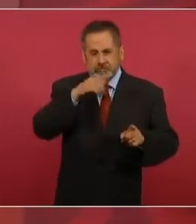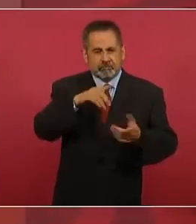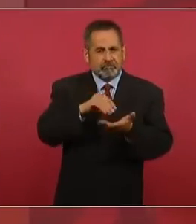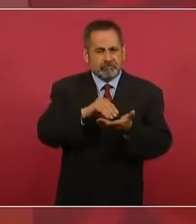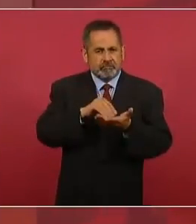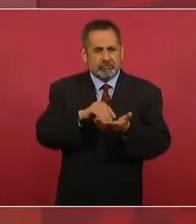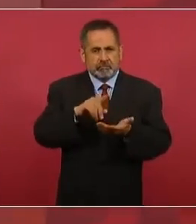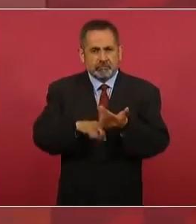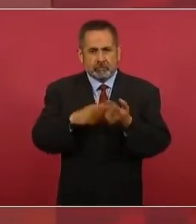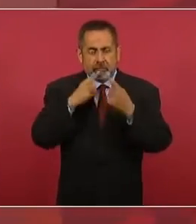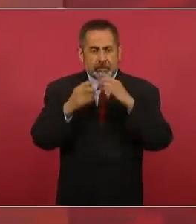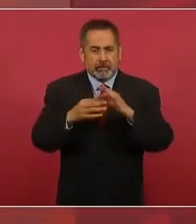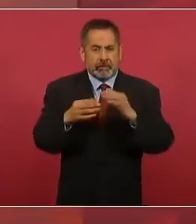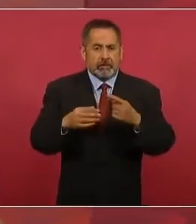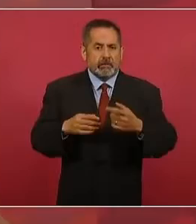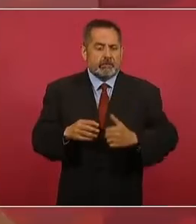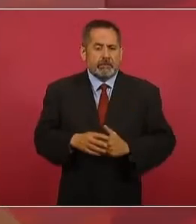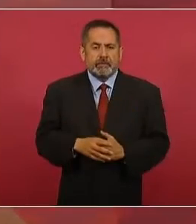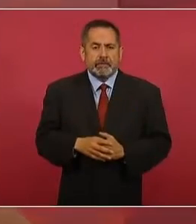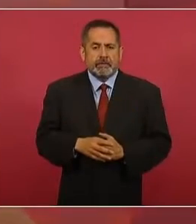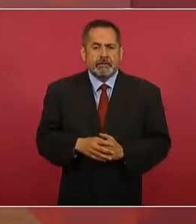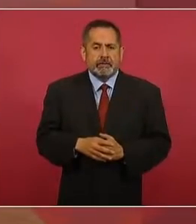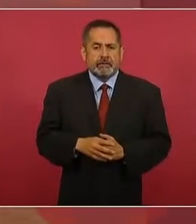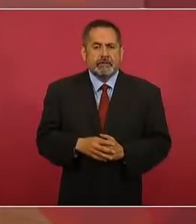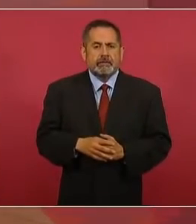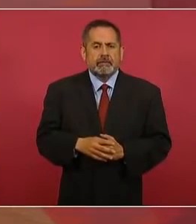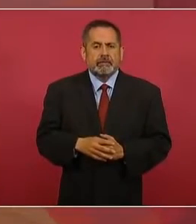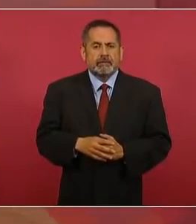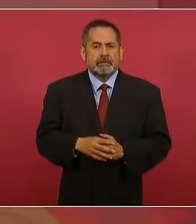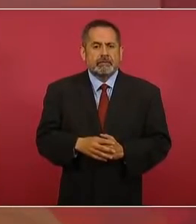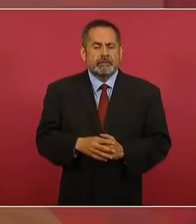seguían con la cantaleta